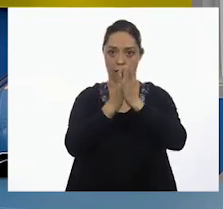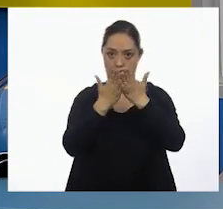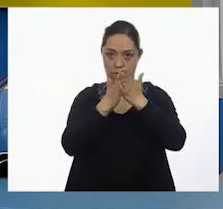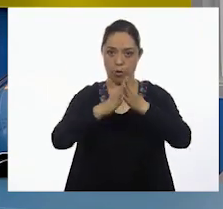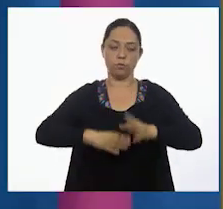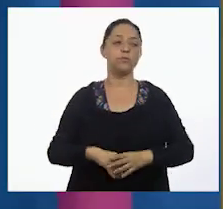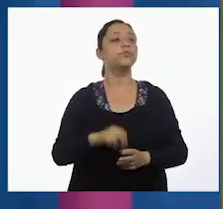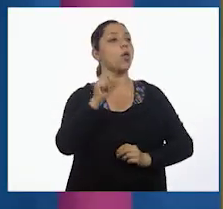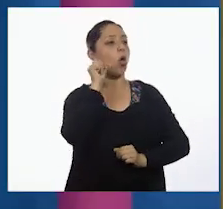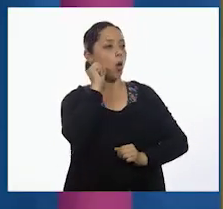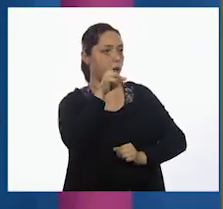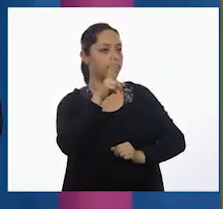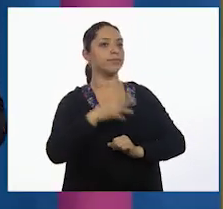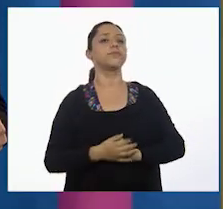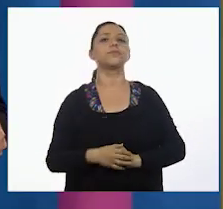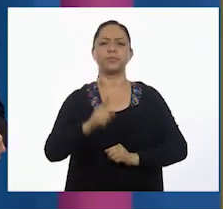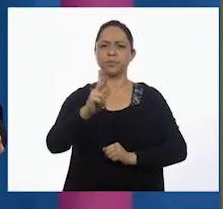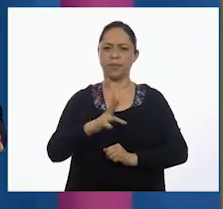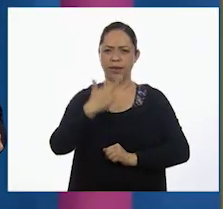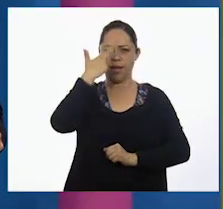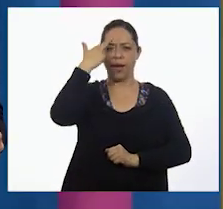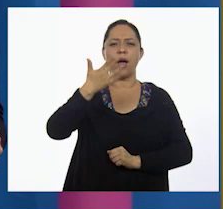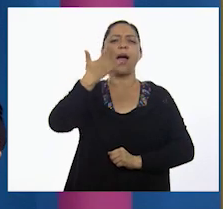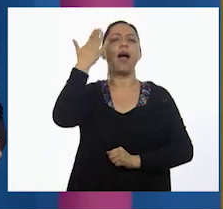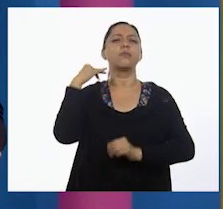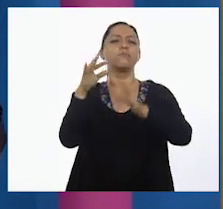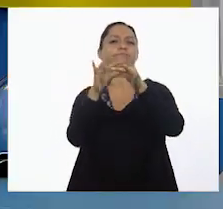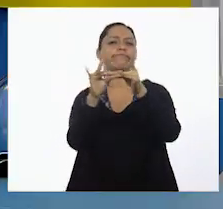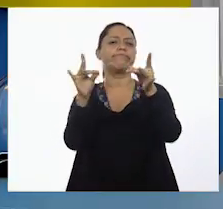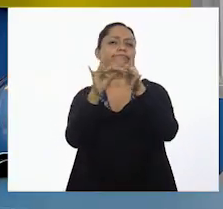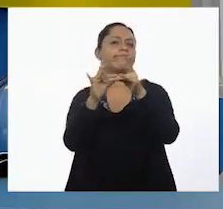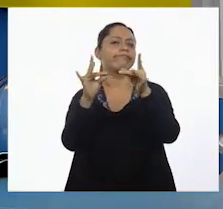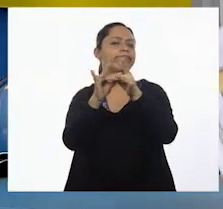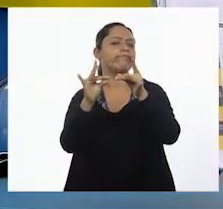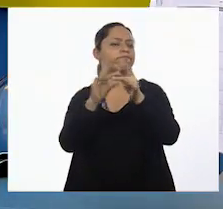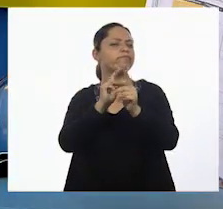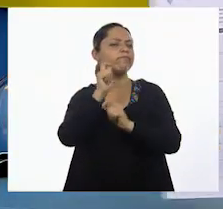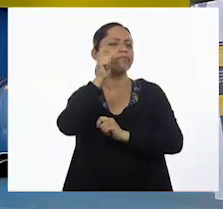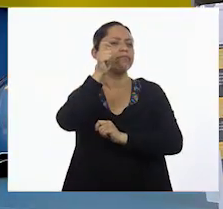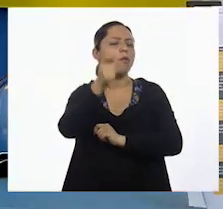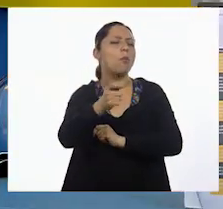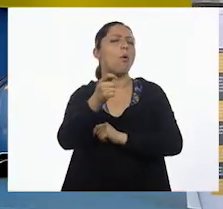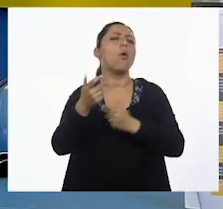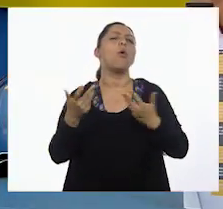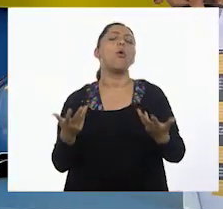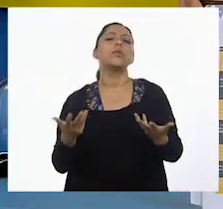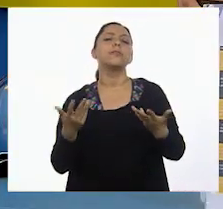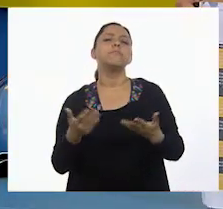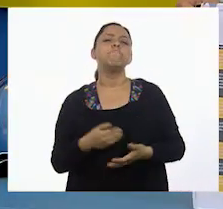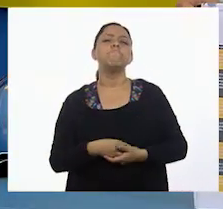Muy bien. Si recuerdas que estuvimos hablando sobre algunos